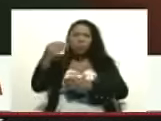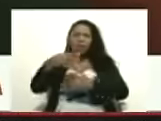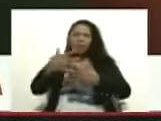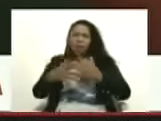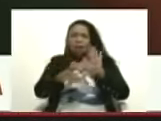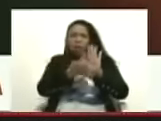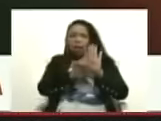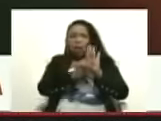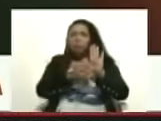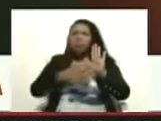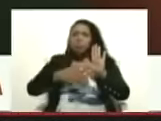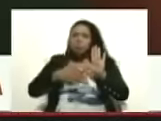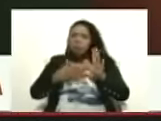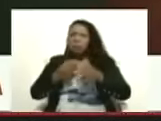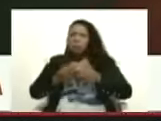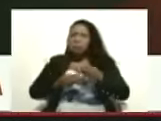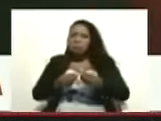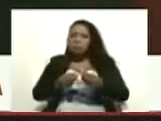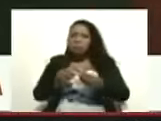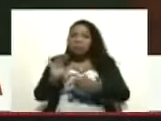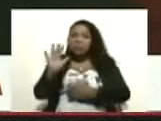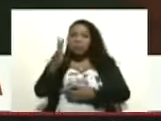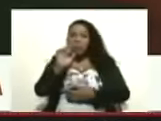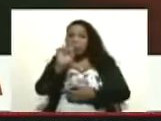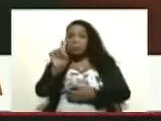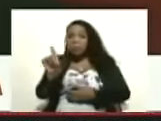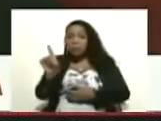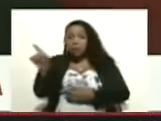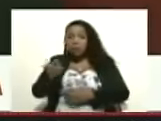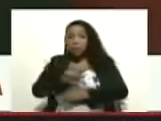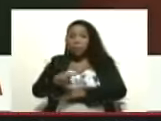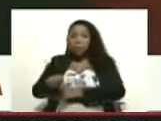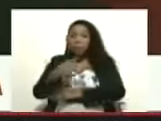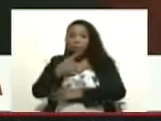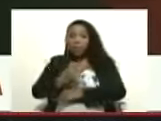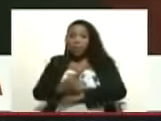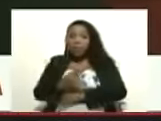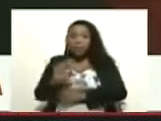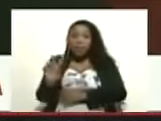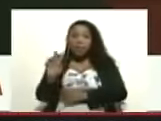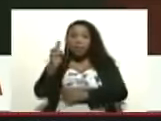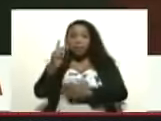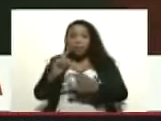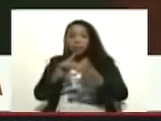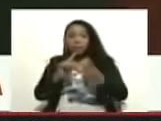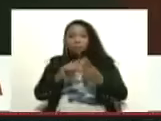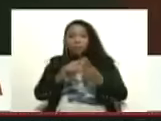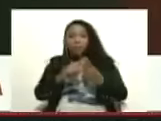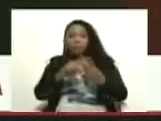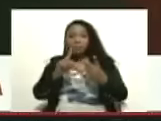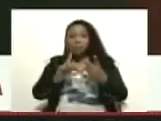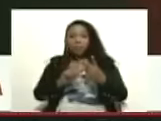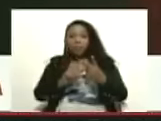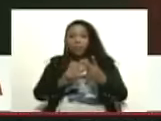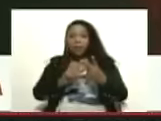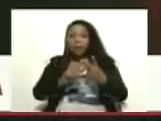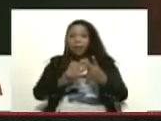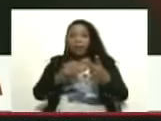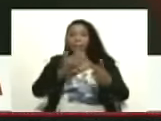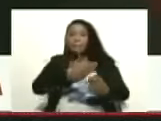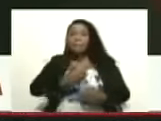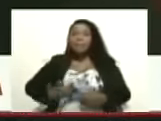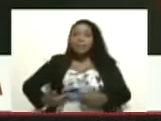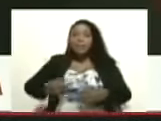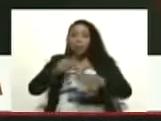legalmente se puede hacer por ejemplo la quinta pregunta todo este mandato que usted dice y la segunda el presidente de Guyana ayer estaba en la zona en